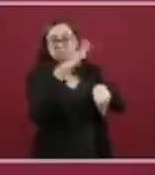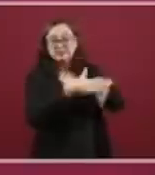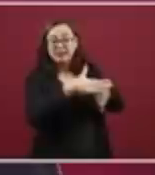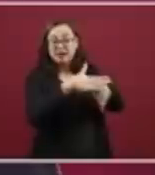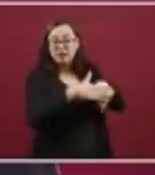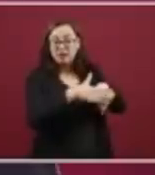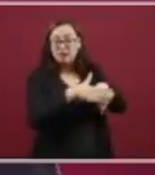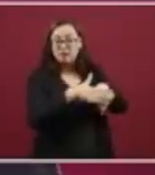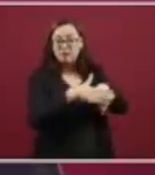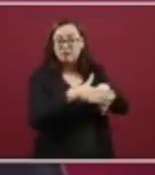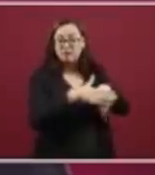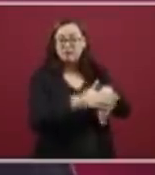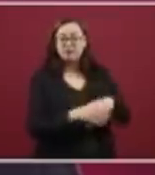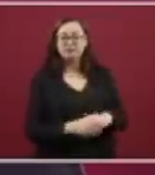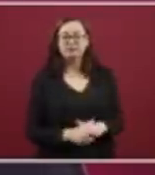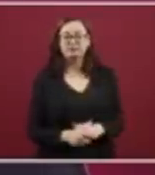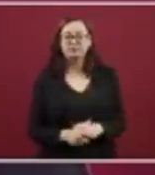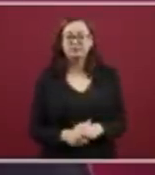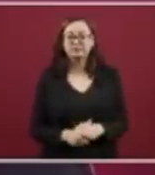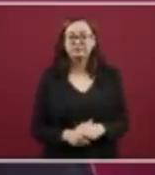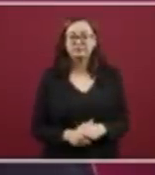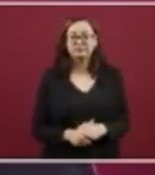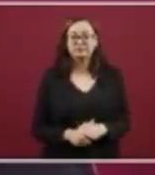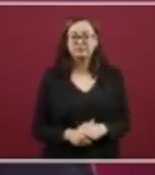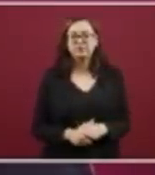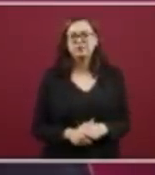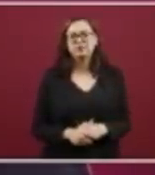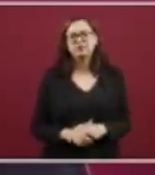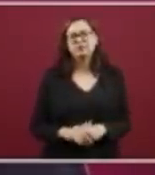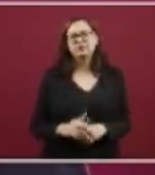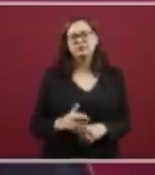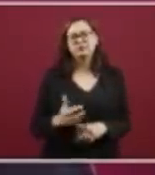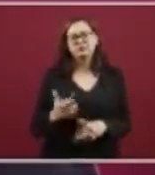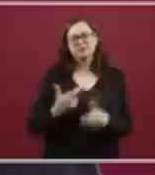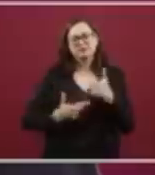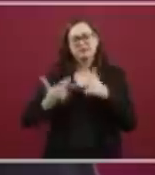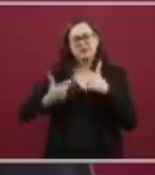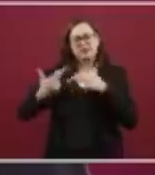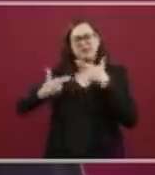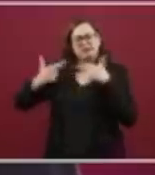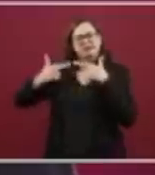que revisaran cómo fue el primer trimestre